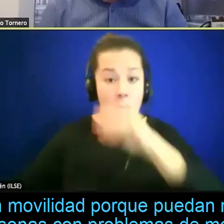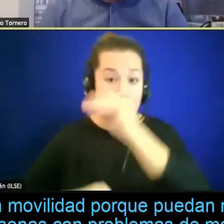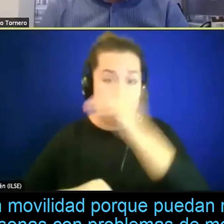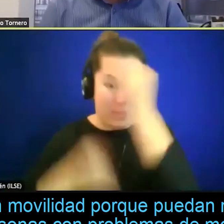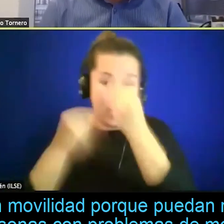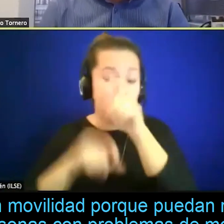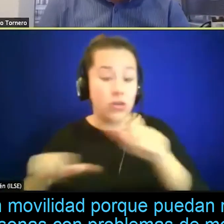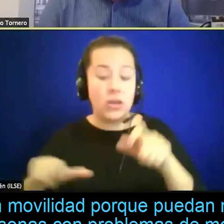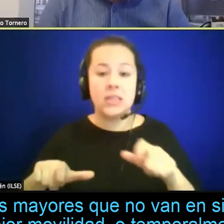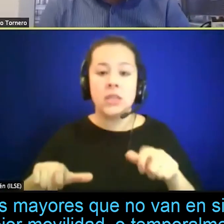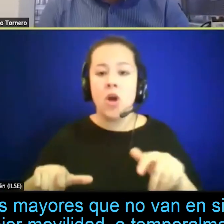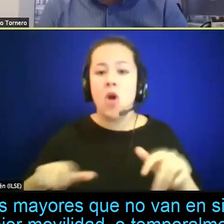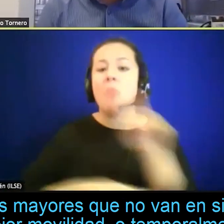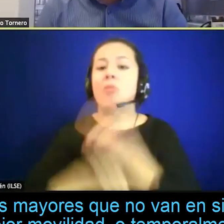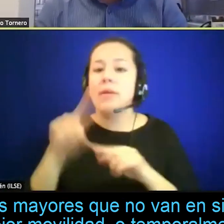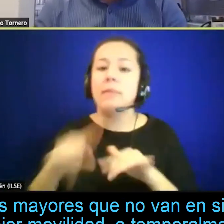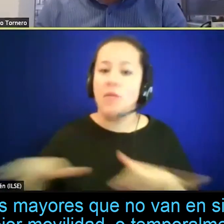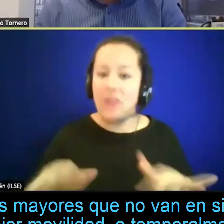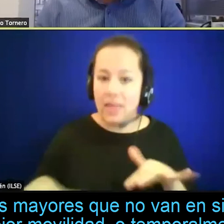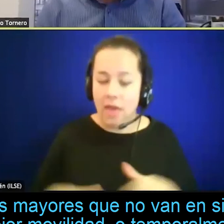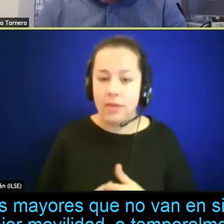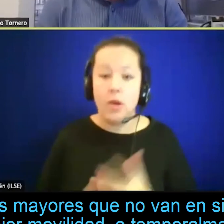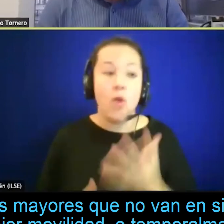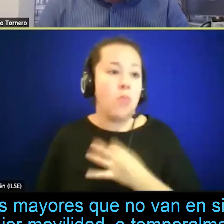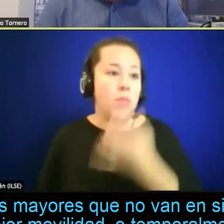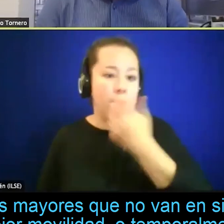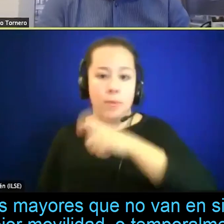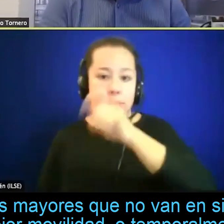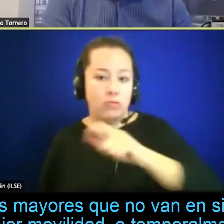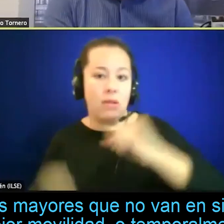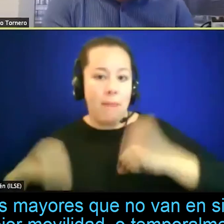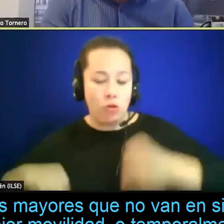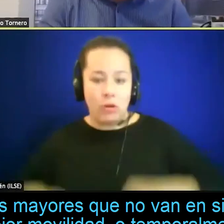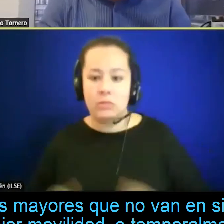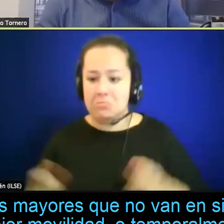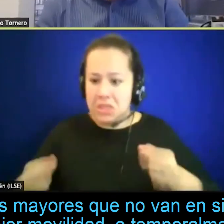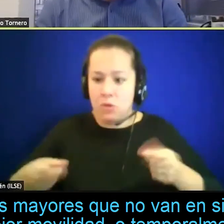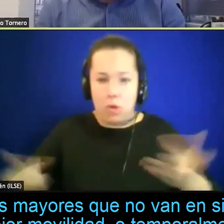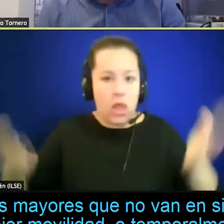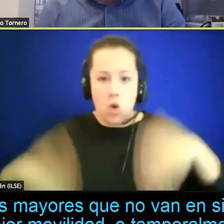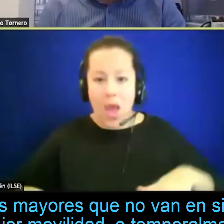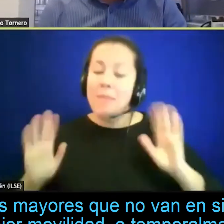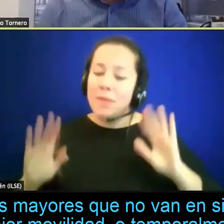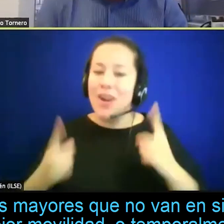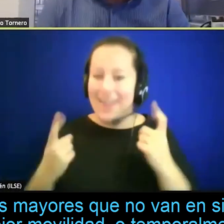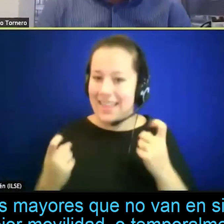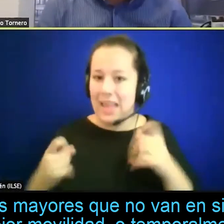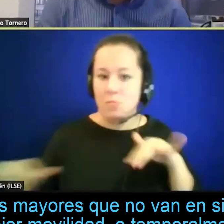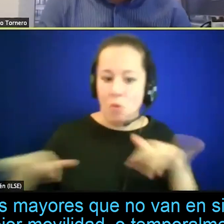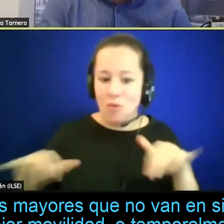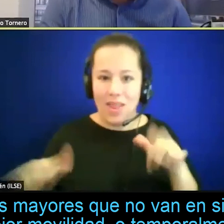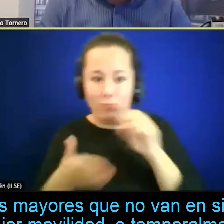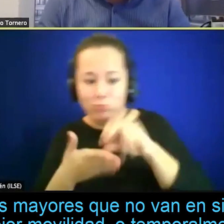de movilidad. Y esto puede ser, por ejemplo, personas mayores que no van en silla de ruedas, pero que necesitan una mejor movilidad o